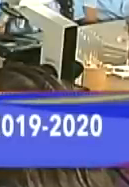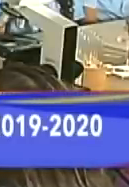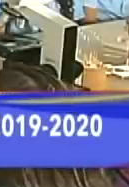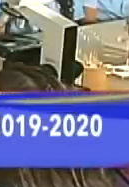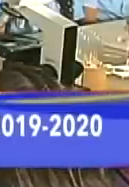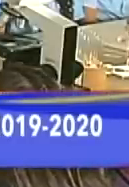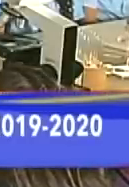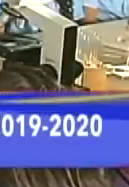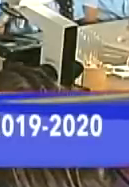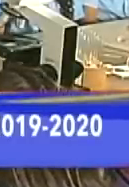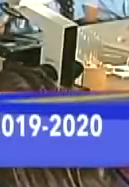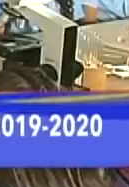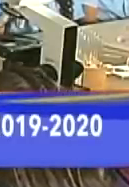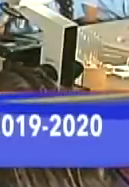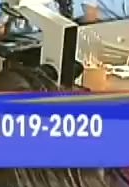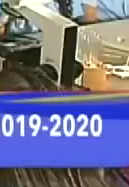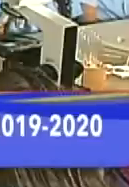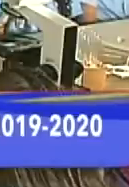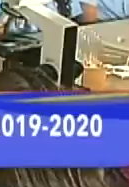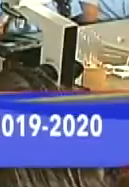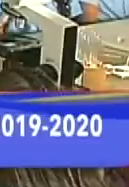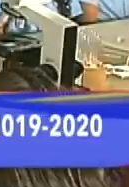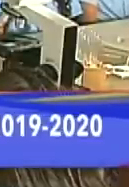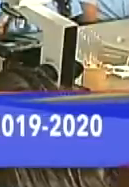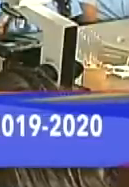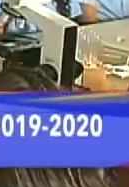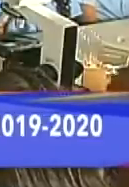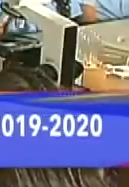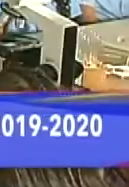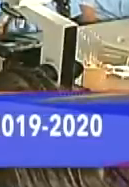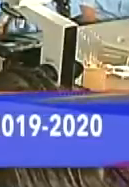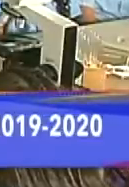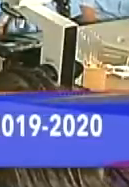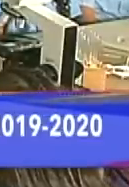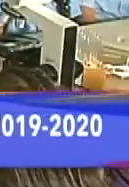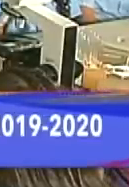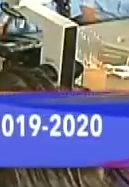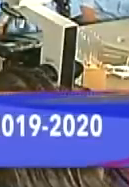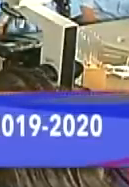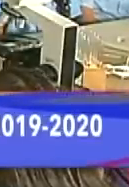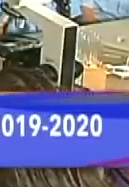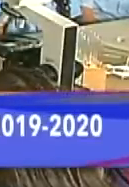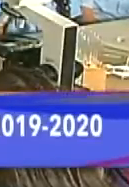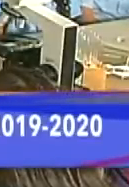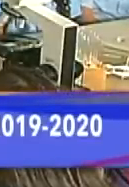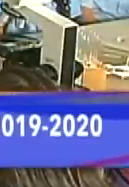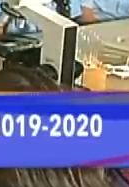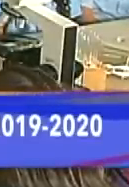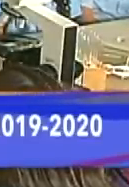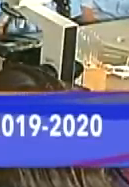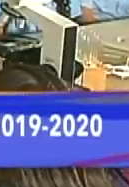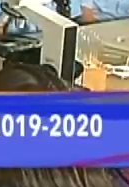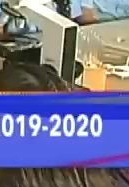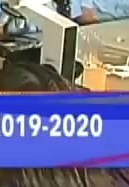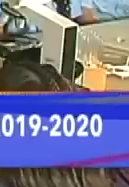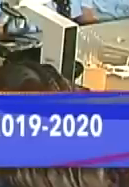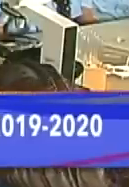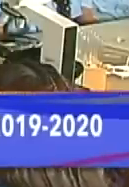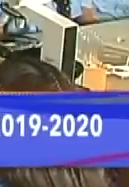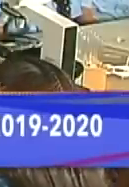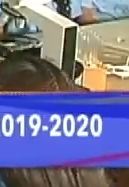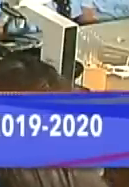asumiendo su corresponsabilidad con el gobierno regional y nacional quiero que la compañera maría en español